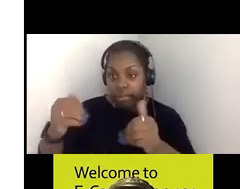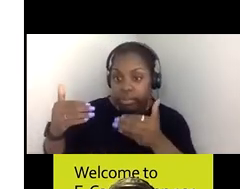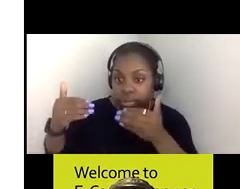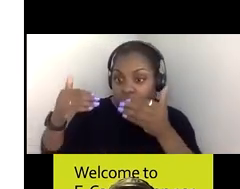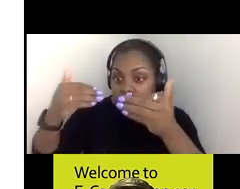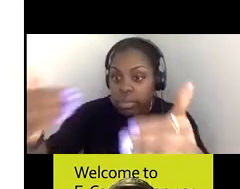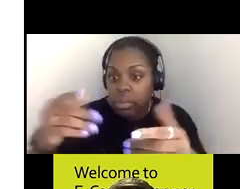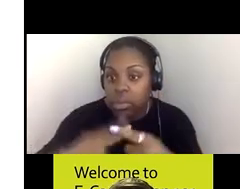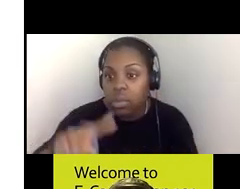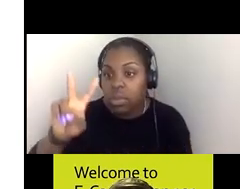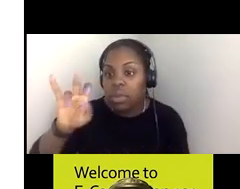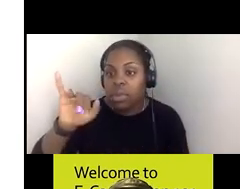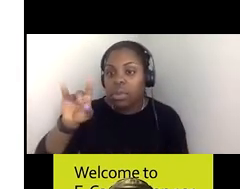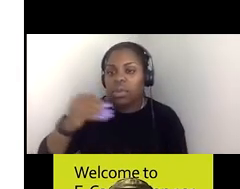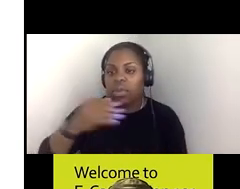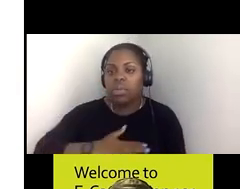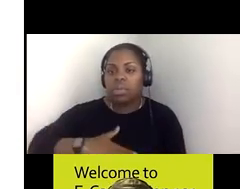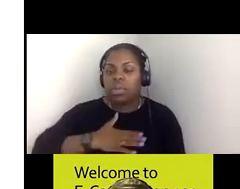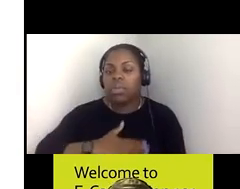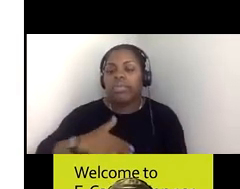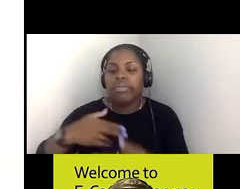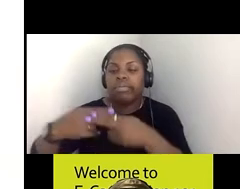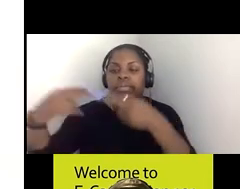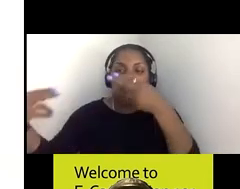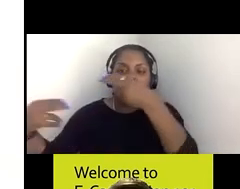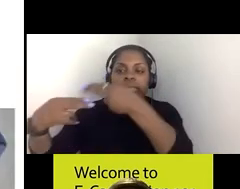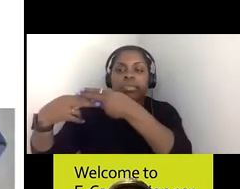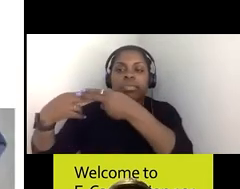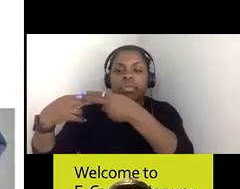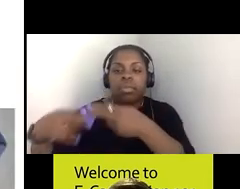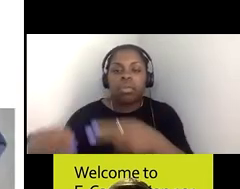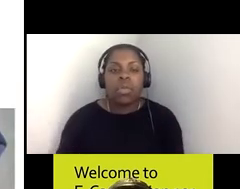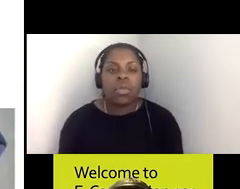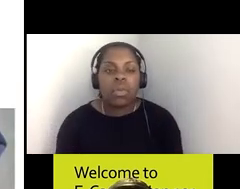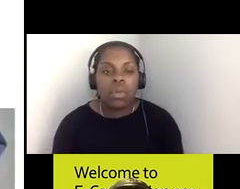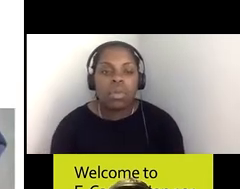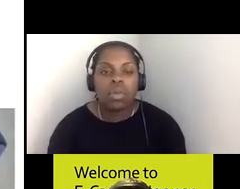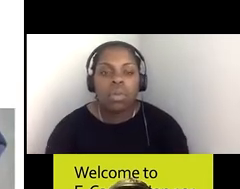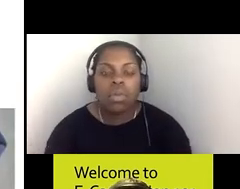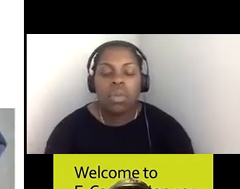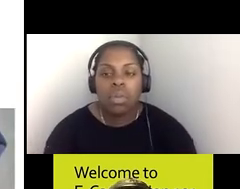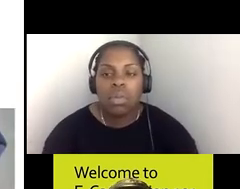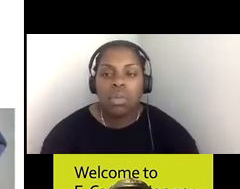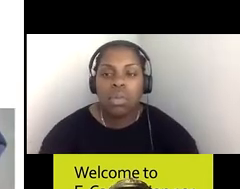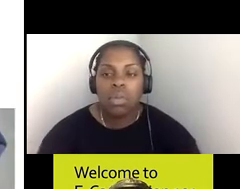Vamos a seguir a los videos en la próxima diapositiva.